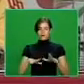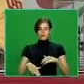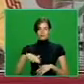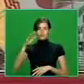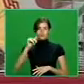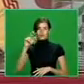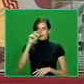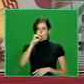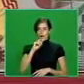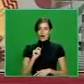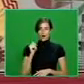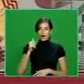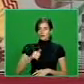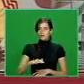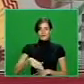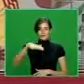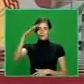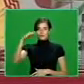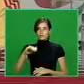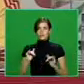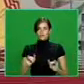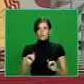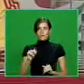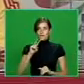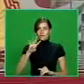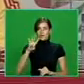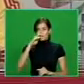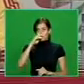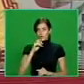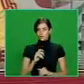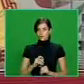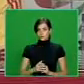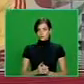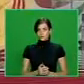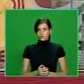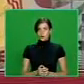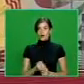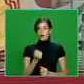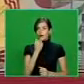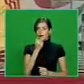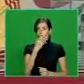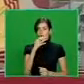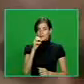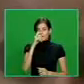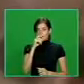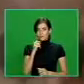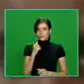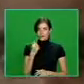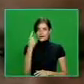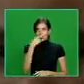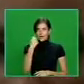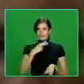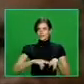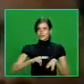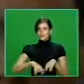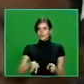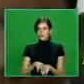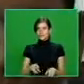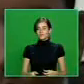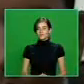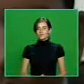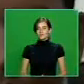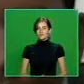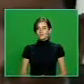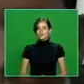30 años y él creció 24 años a 40 ti car niñoes